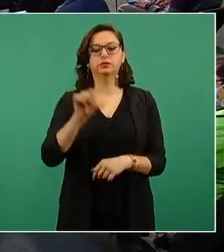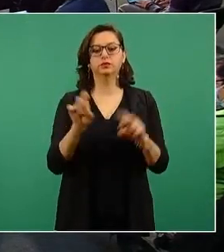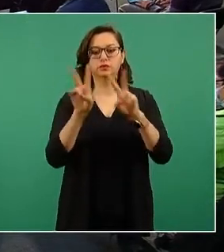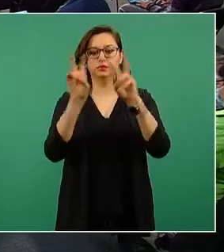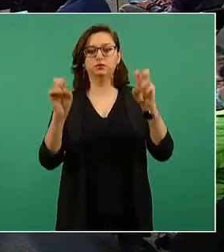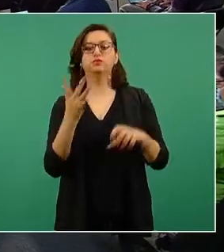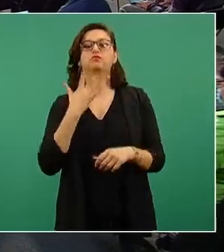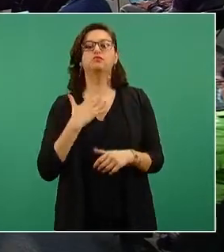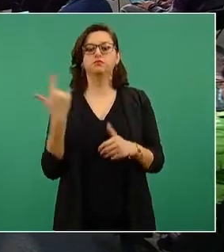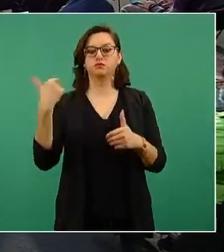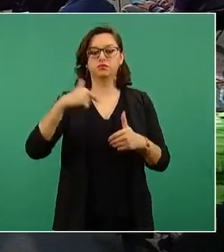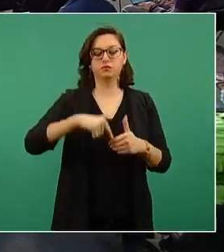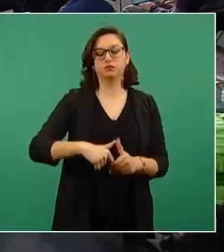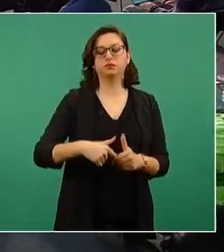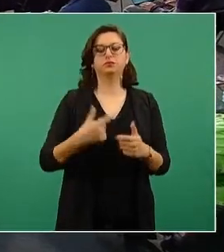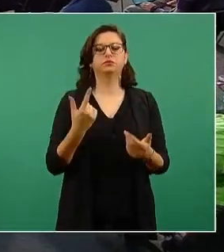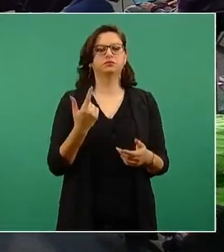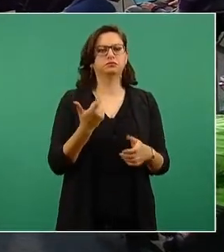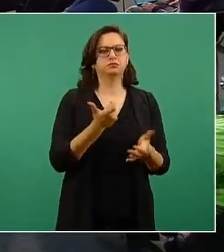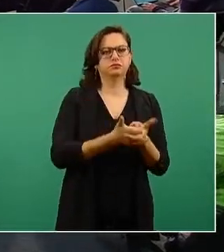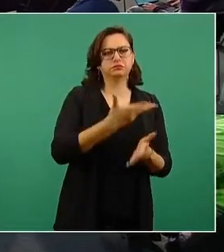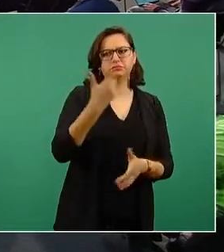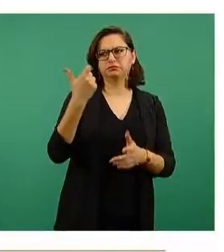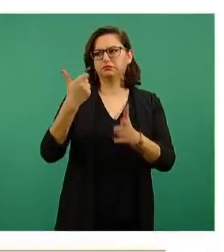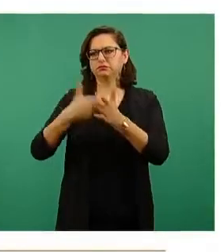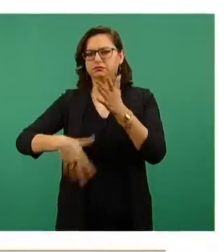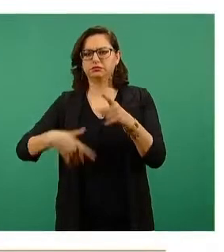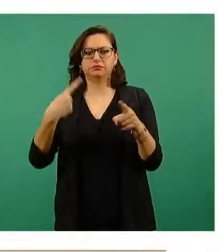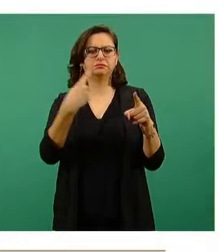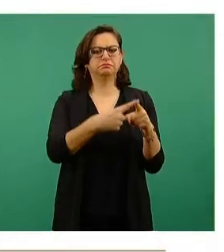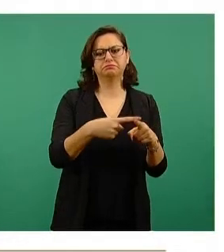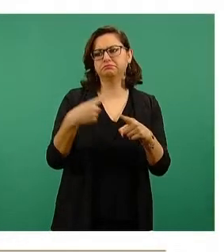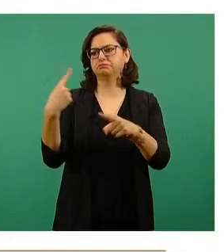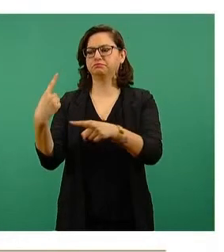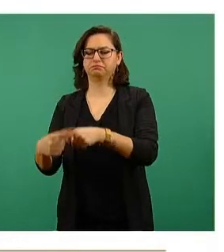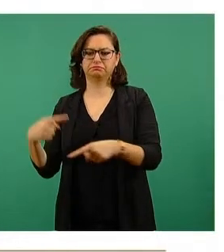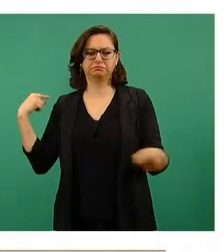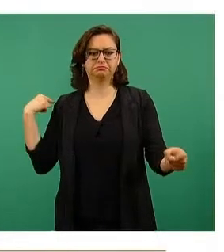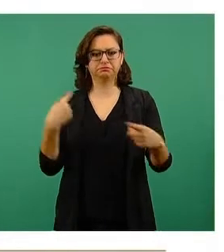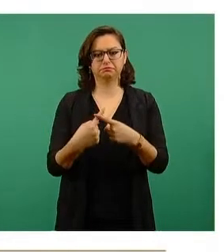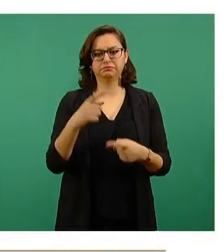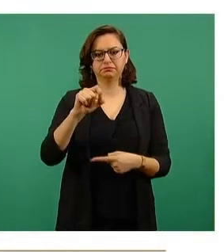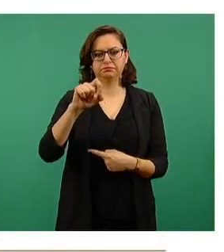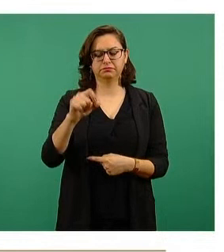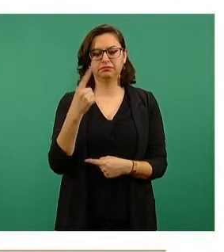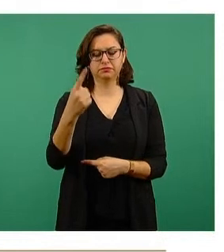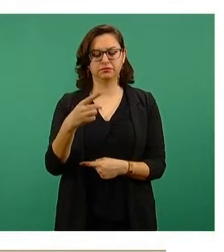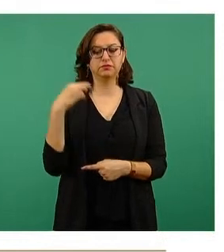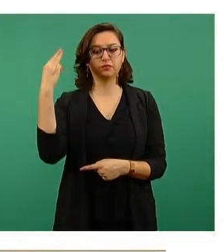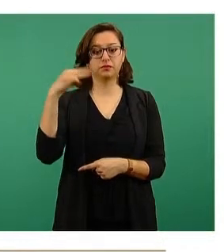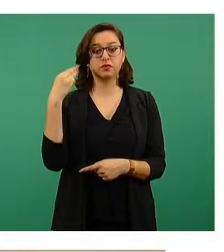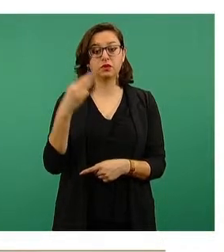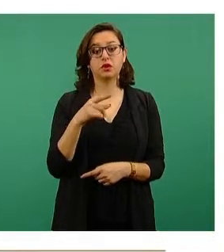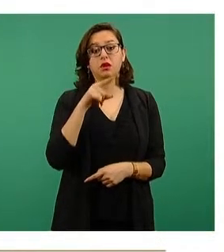combustibles con corte al 21 de marzo. En la gasolina regular, el indicador de ganancia más alto, con